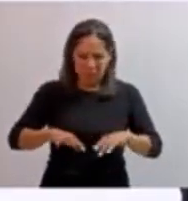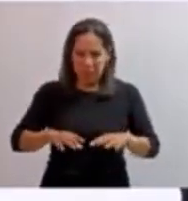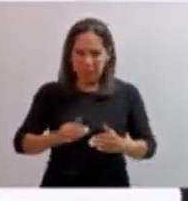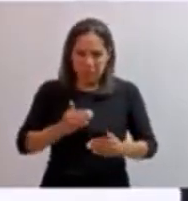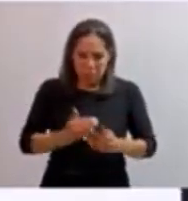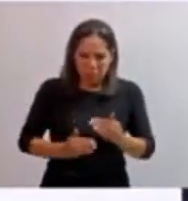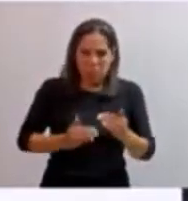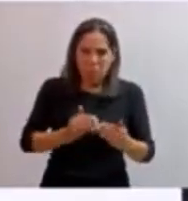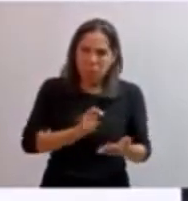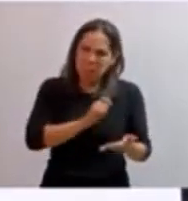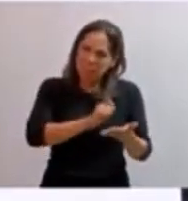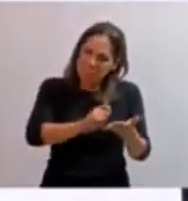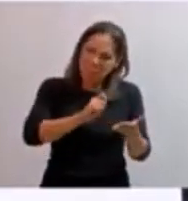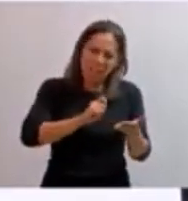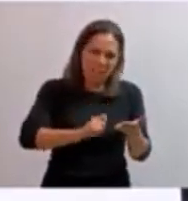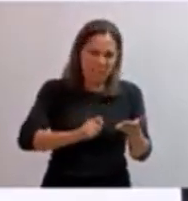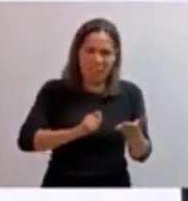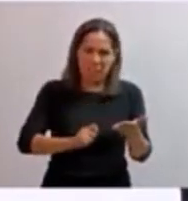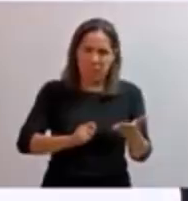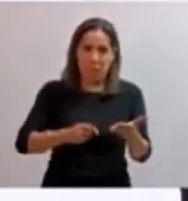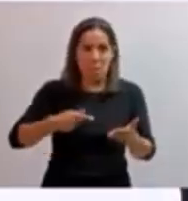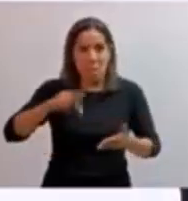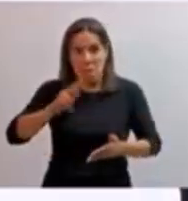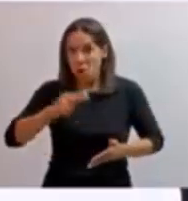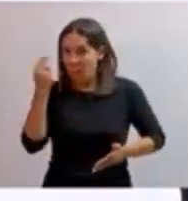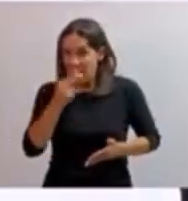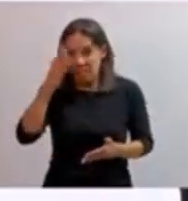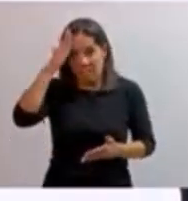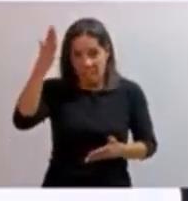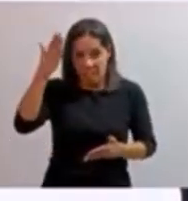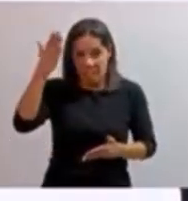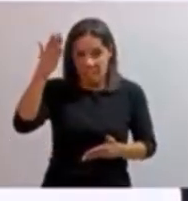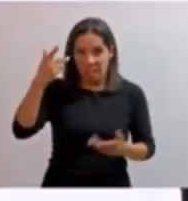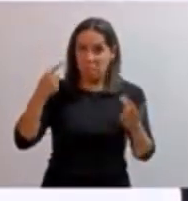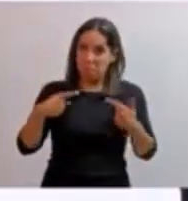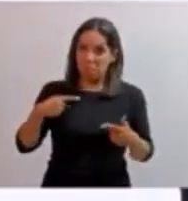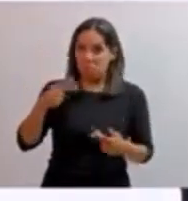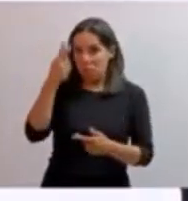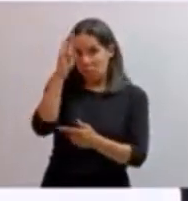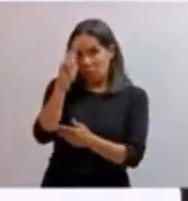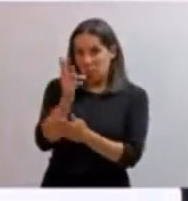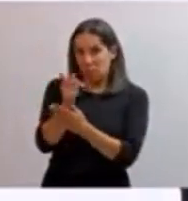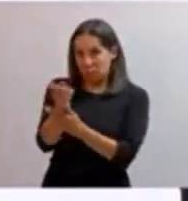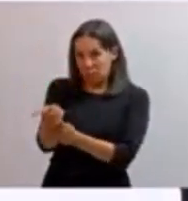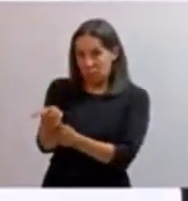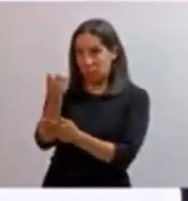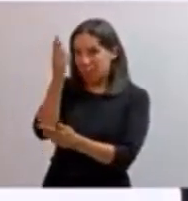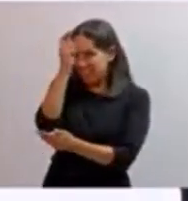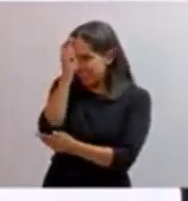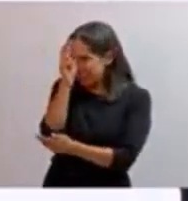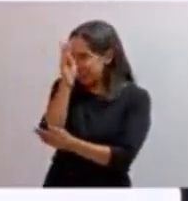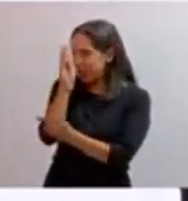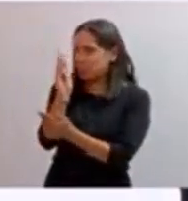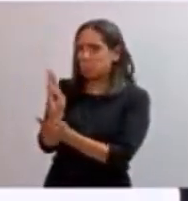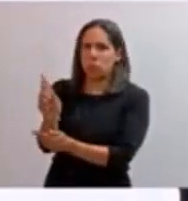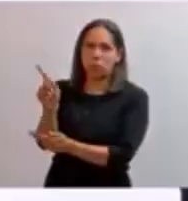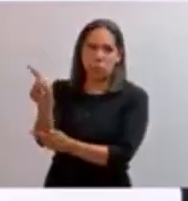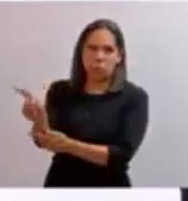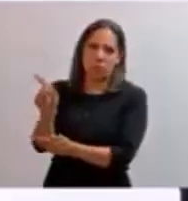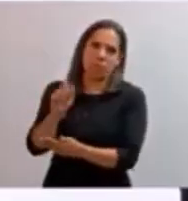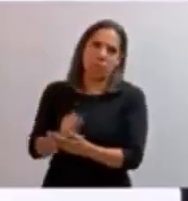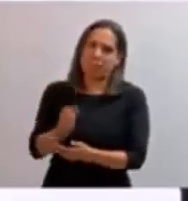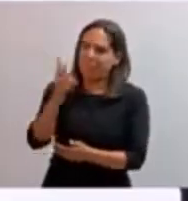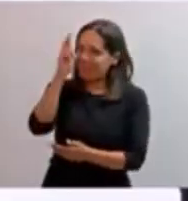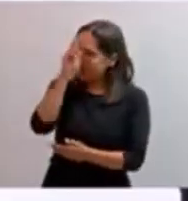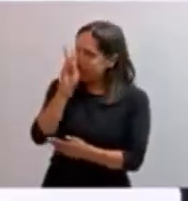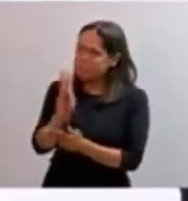procesos y que requiere líderes y personas responsables. Y una de las funciones más complejas en nuestro sistema